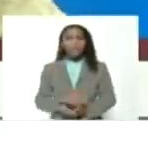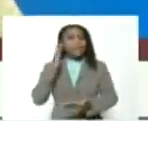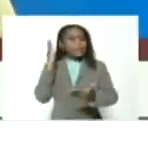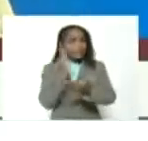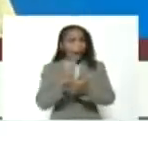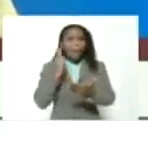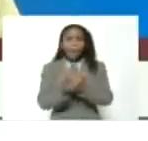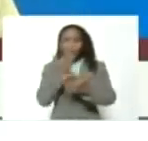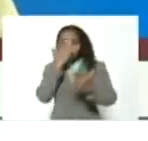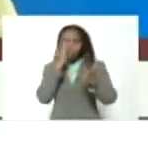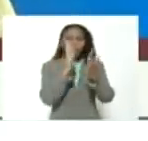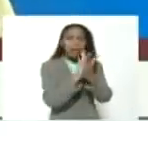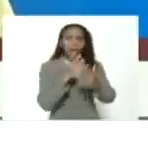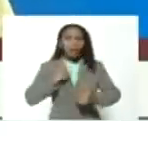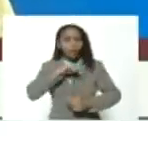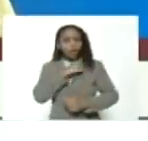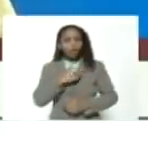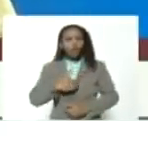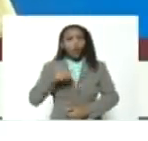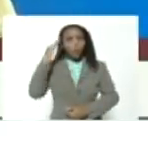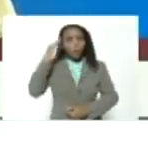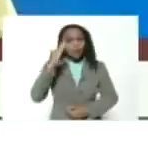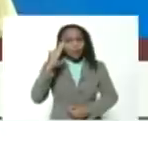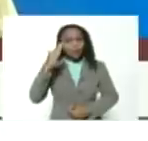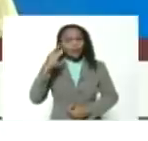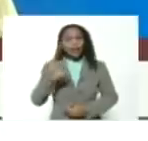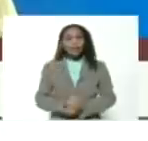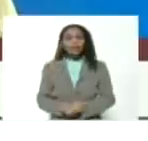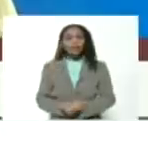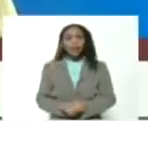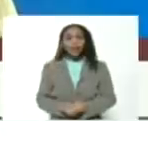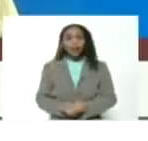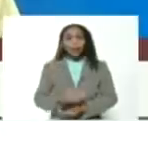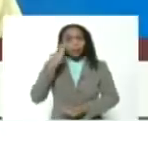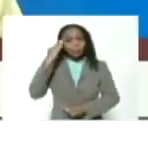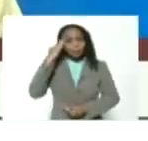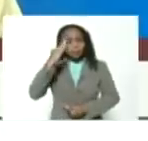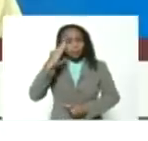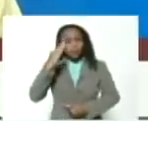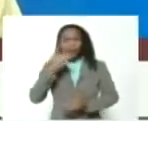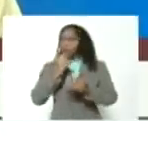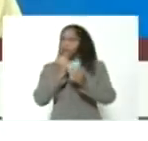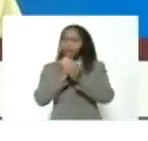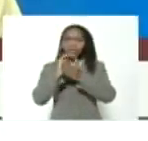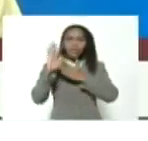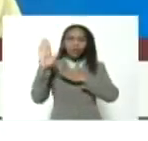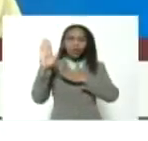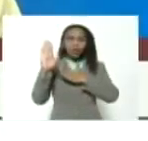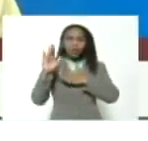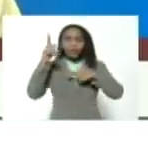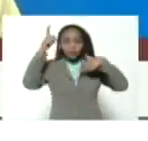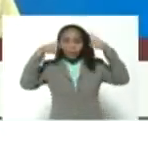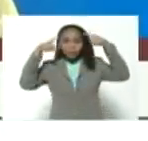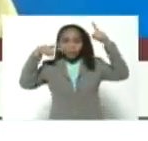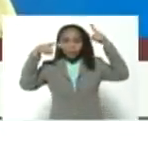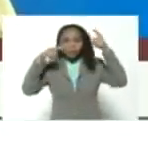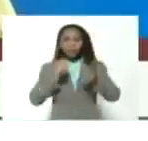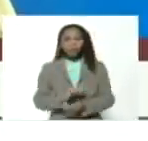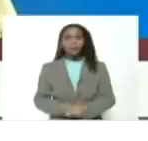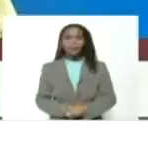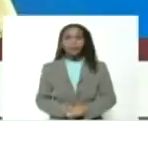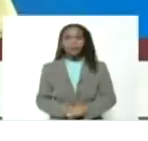siempre al frente nuestro comandante amado, nuestro comandante infinito, Hugo Rafael Chávez